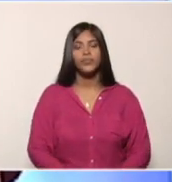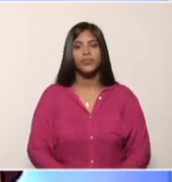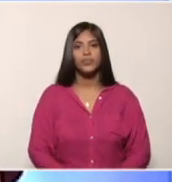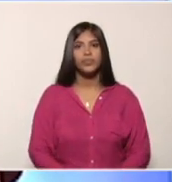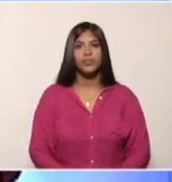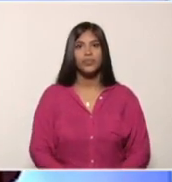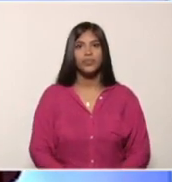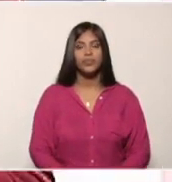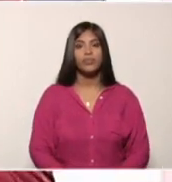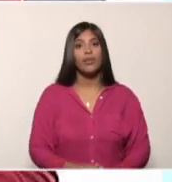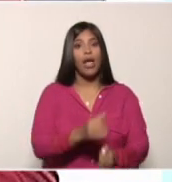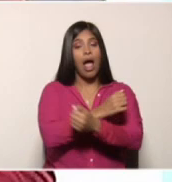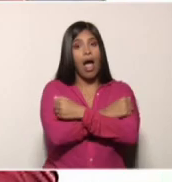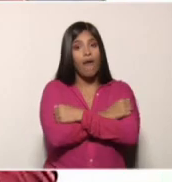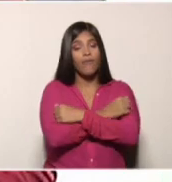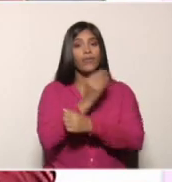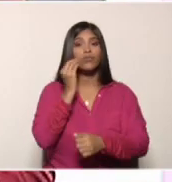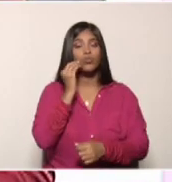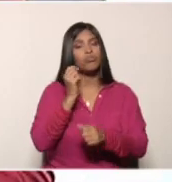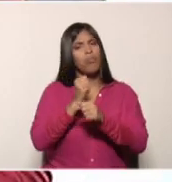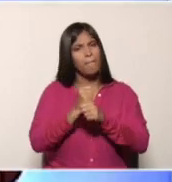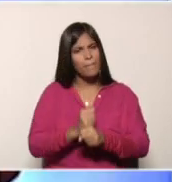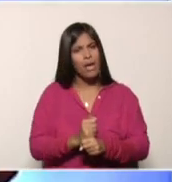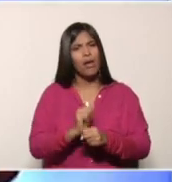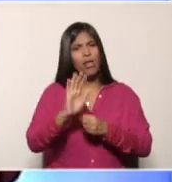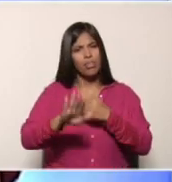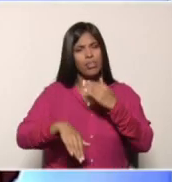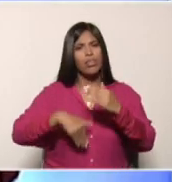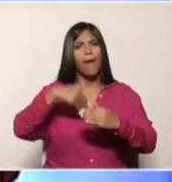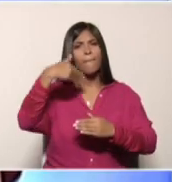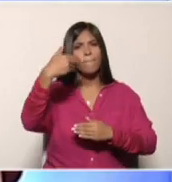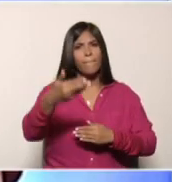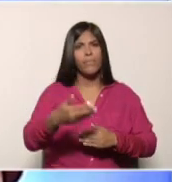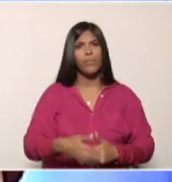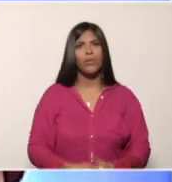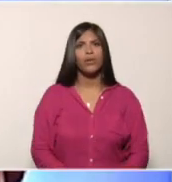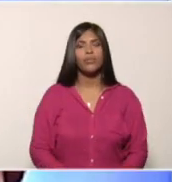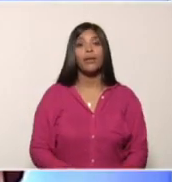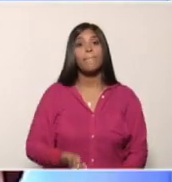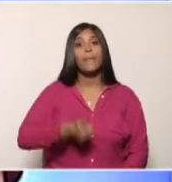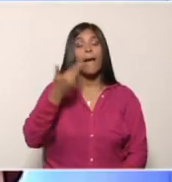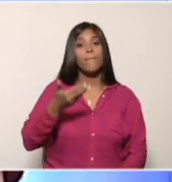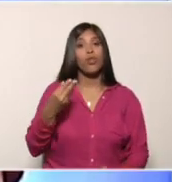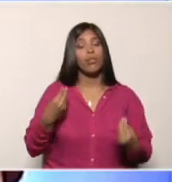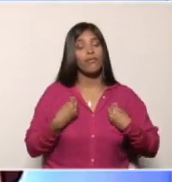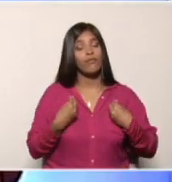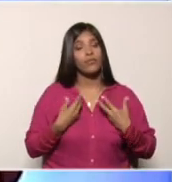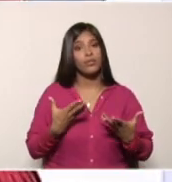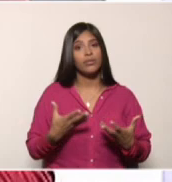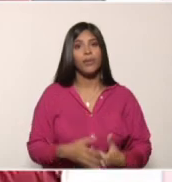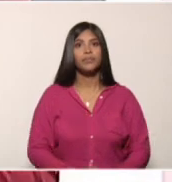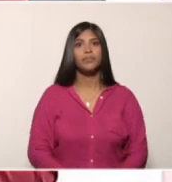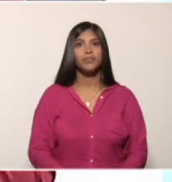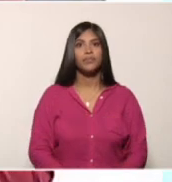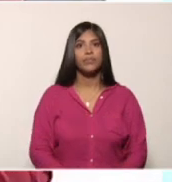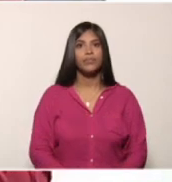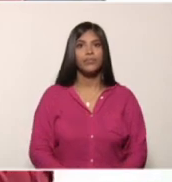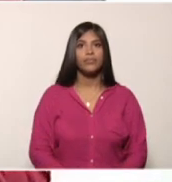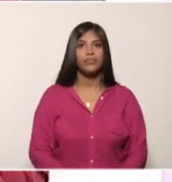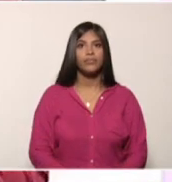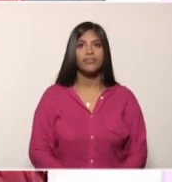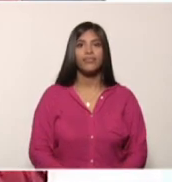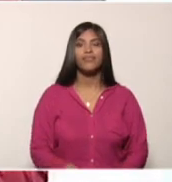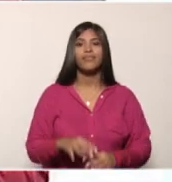venezolana. Los besos y los abrazos pueden esperar, ¿verdad? Pueden esperar, lo más importante por supuesto es la vida de todos y todas. Así es. Esa frase con la que siempre